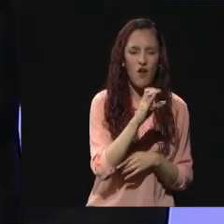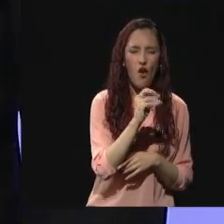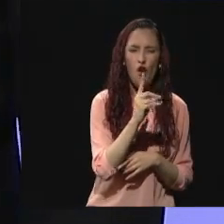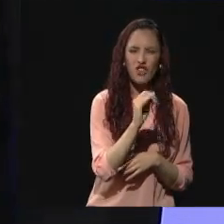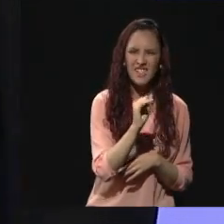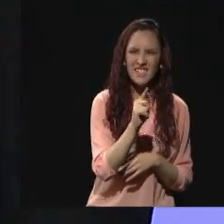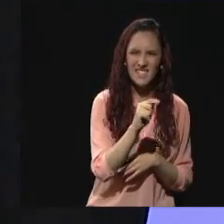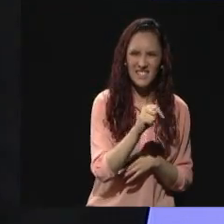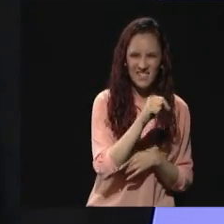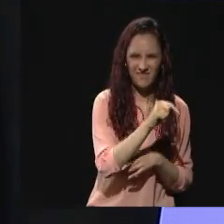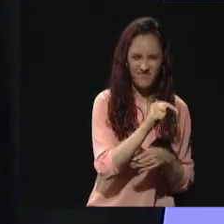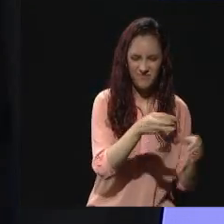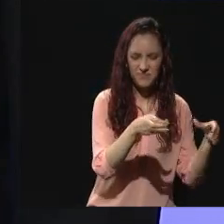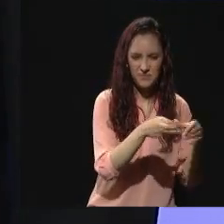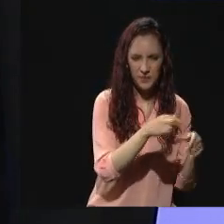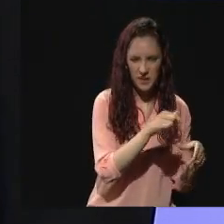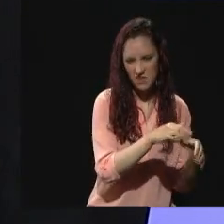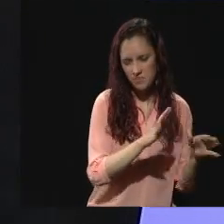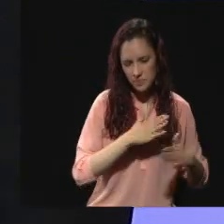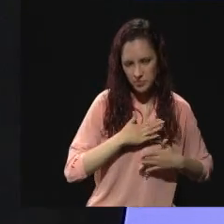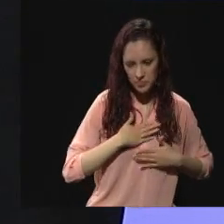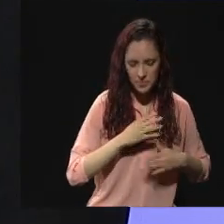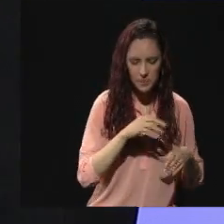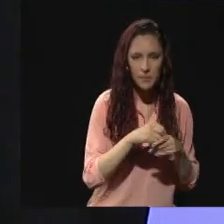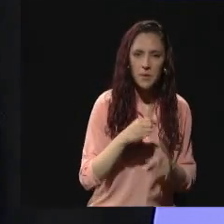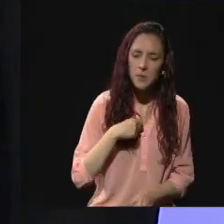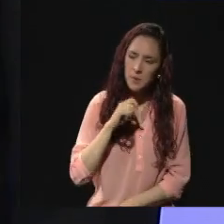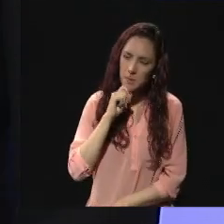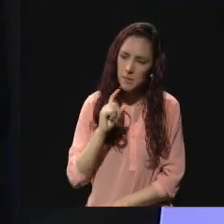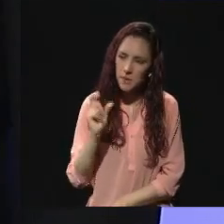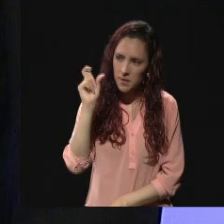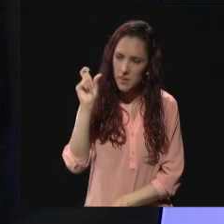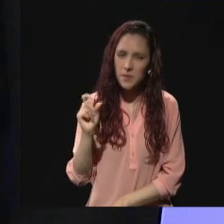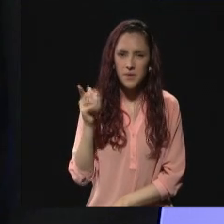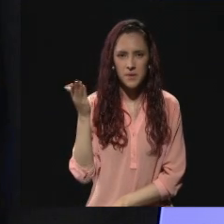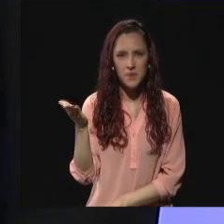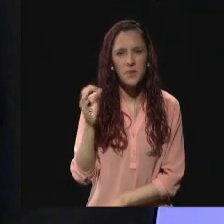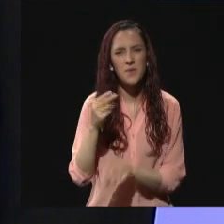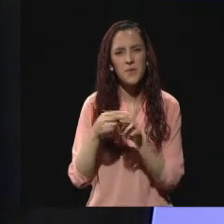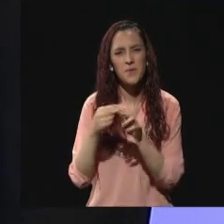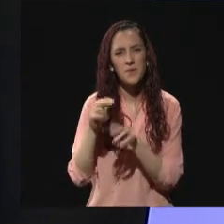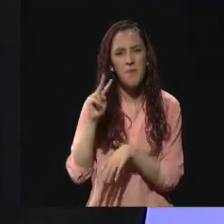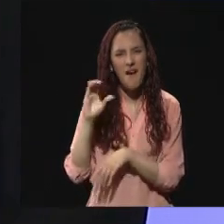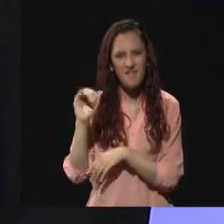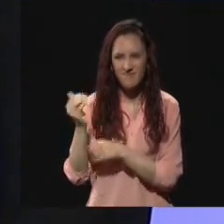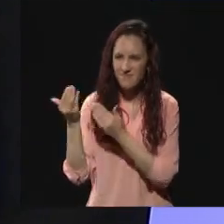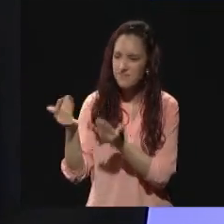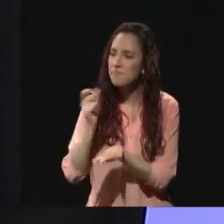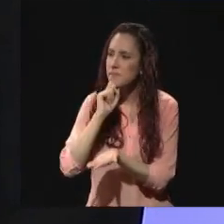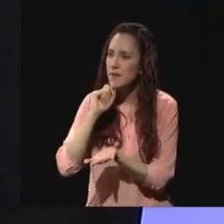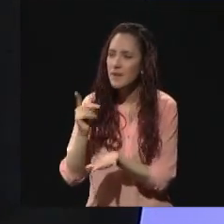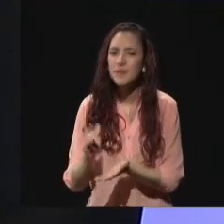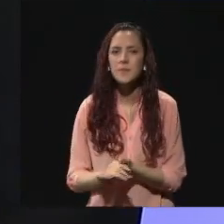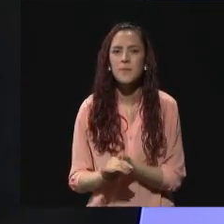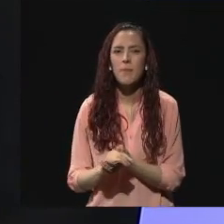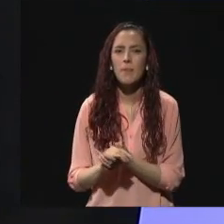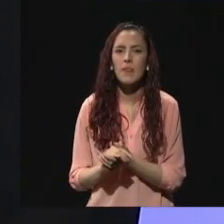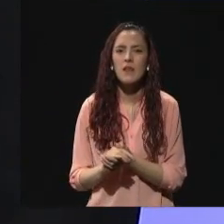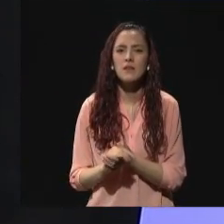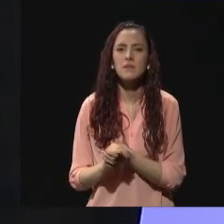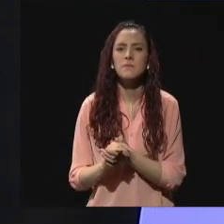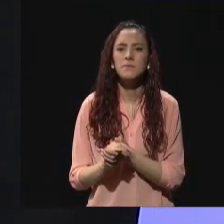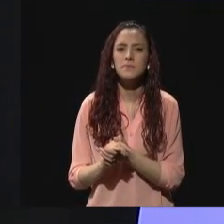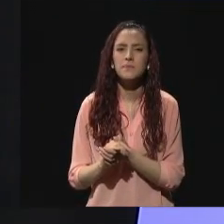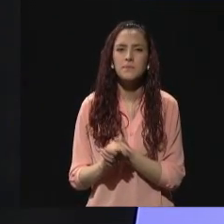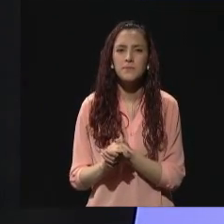y quiero hacer una pregunta respecto de la vaca teniendo en cuenta que los prestadores